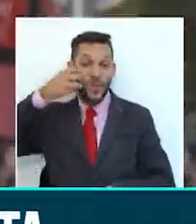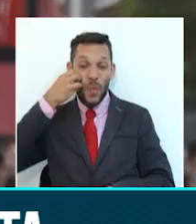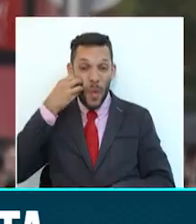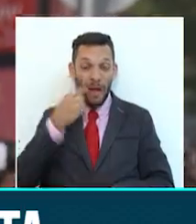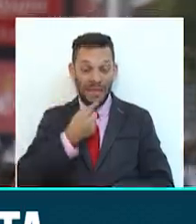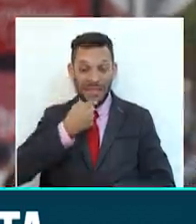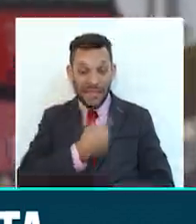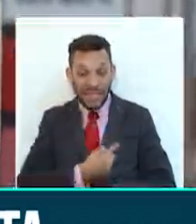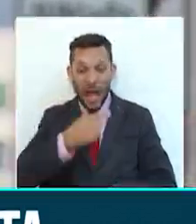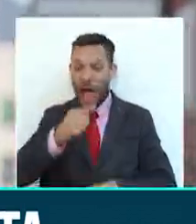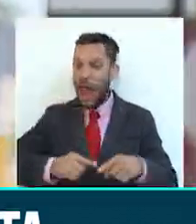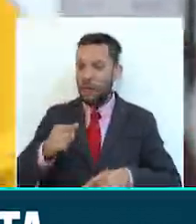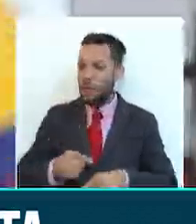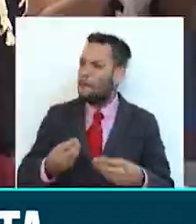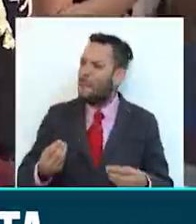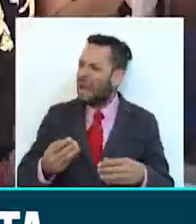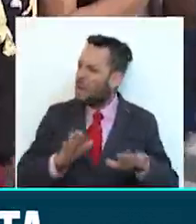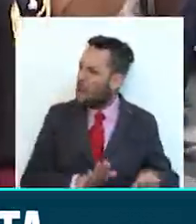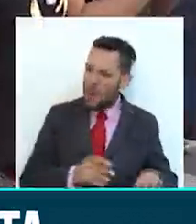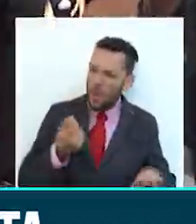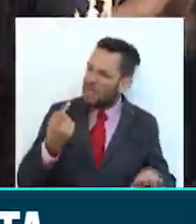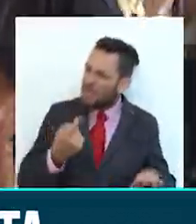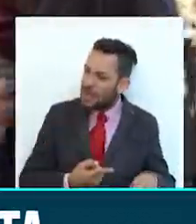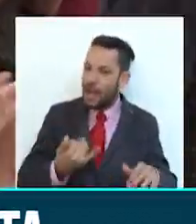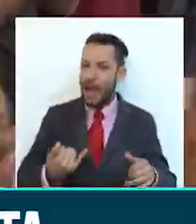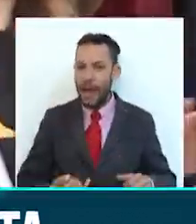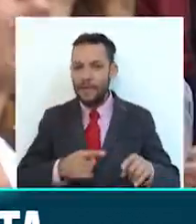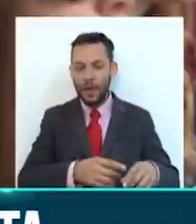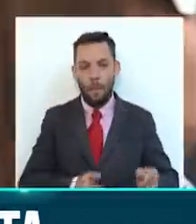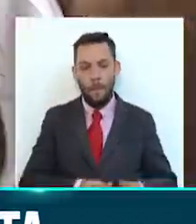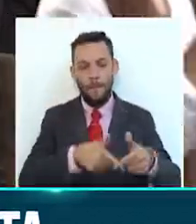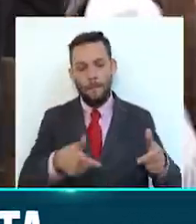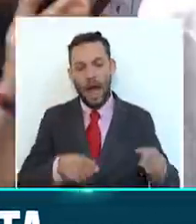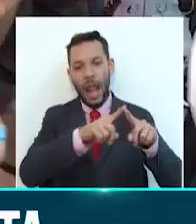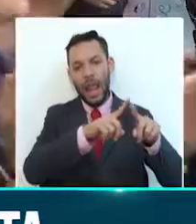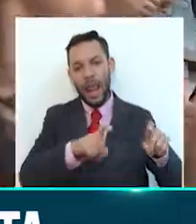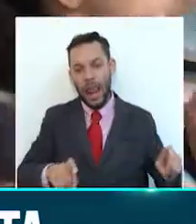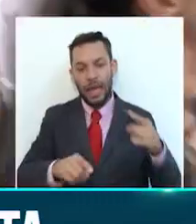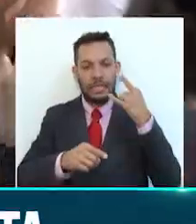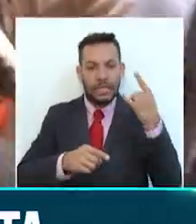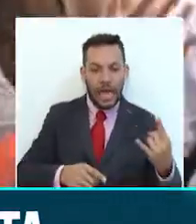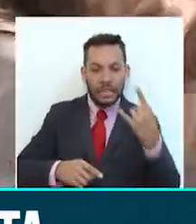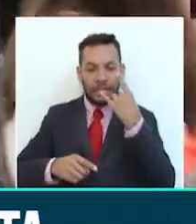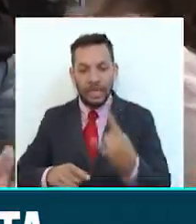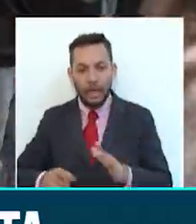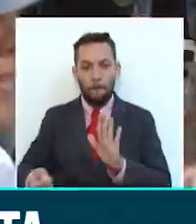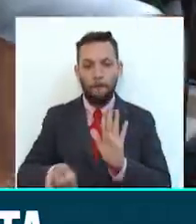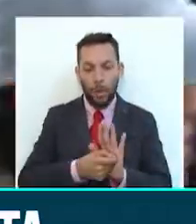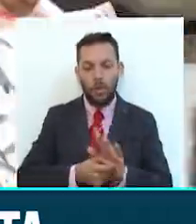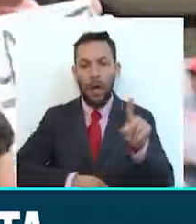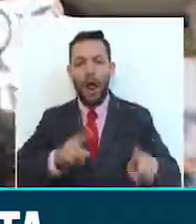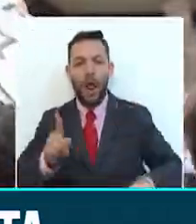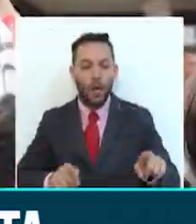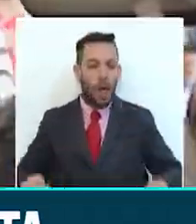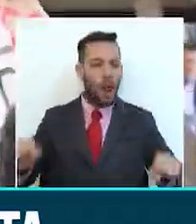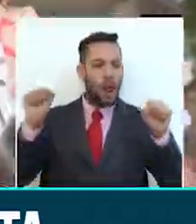las que la gente no sabe por qué fue el paro, se encuentran, entre otras cosas, la multiplicidad de mensajes e intereses puntuales. Unos dicen que